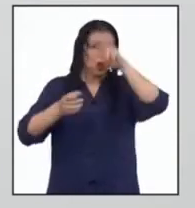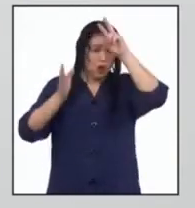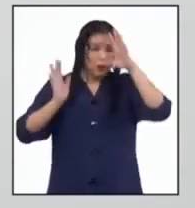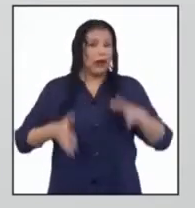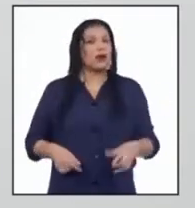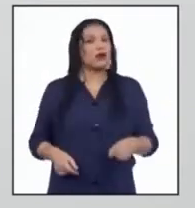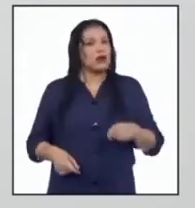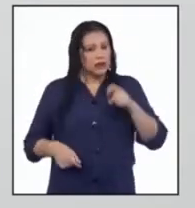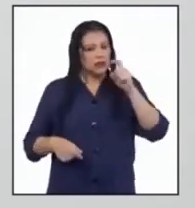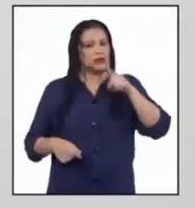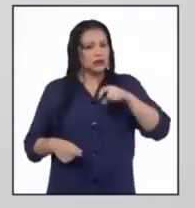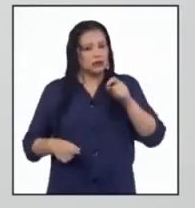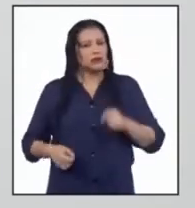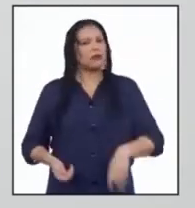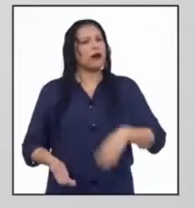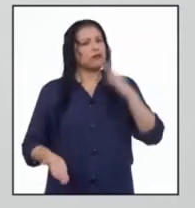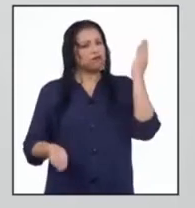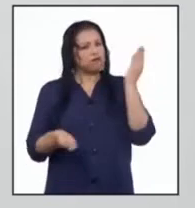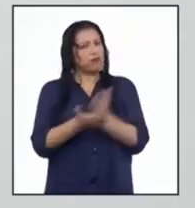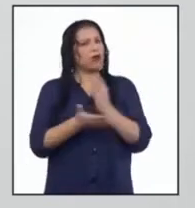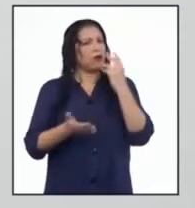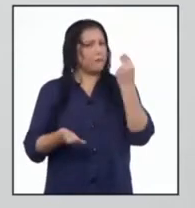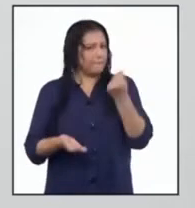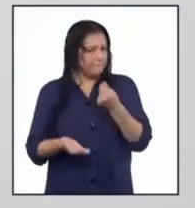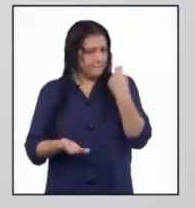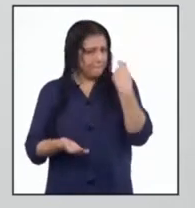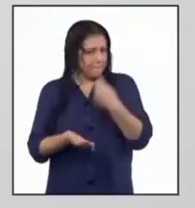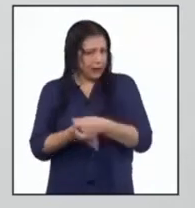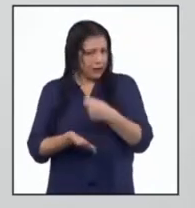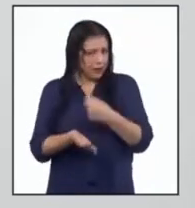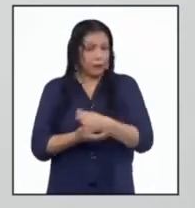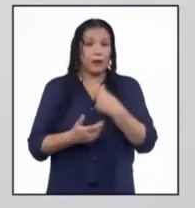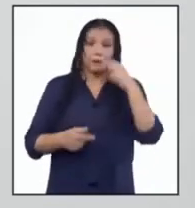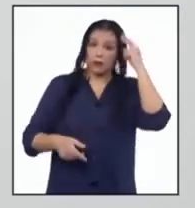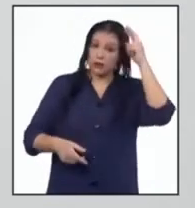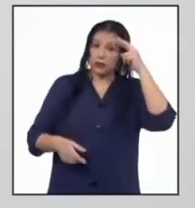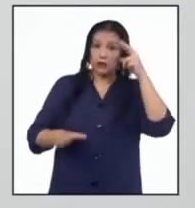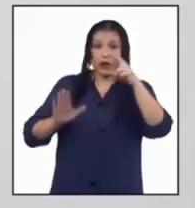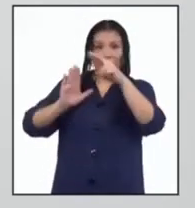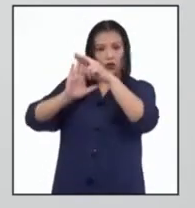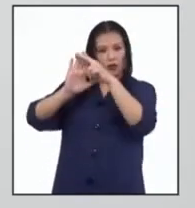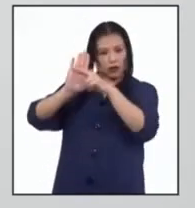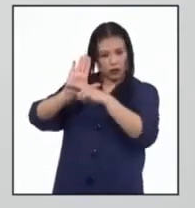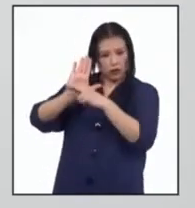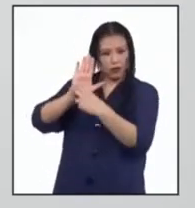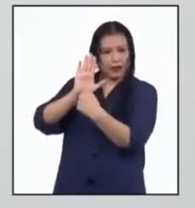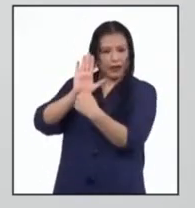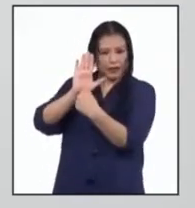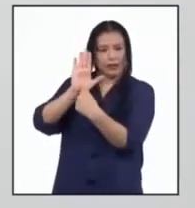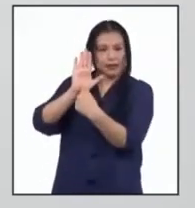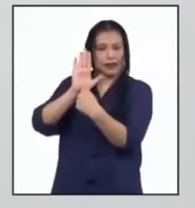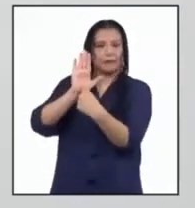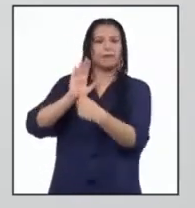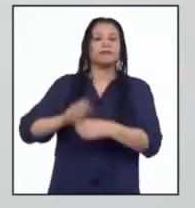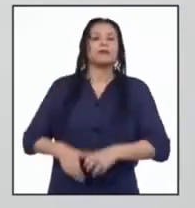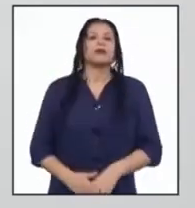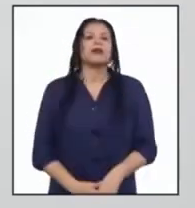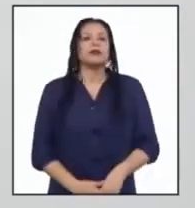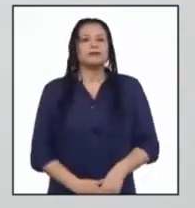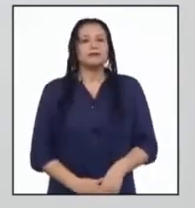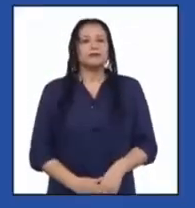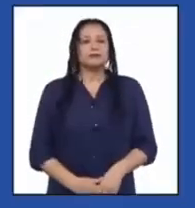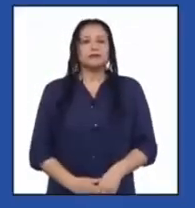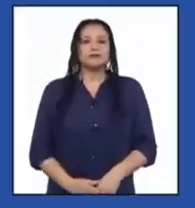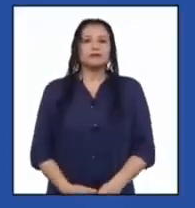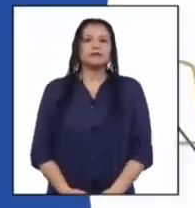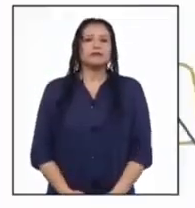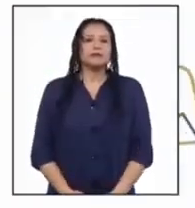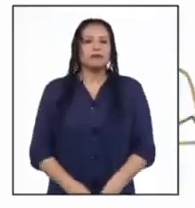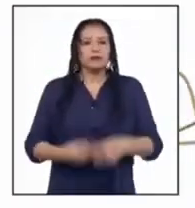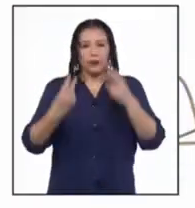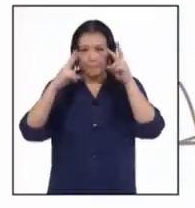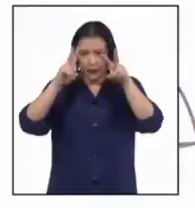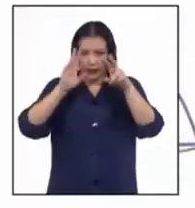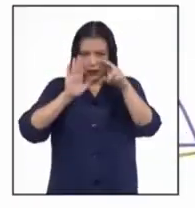merecía una multa. Y por eso hay una norma que dice textualmente lo siguiente.